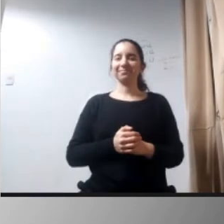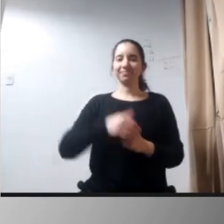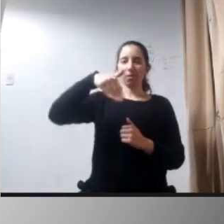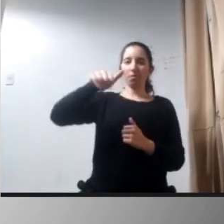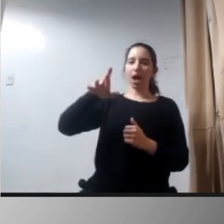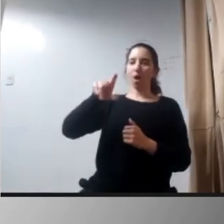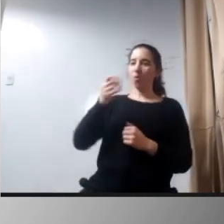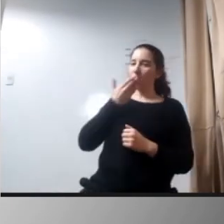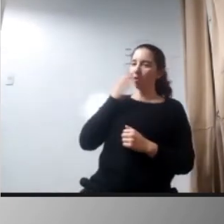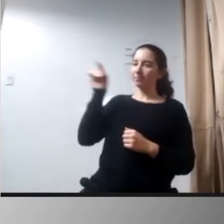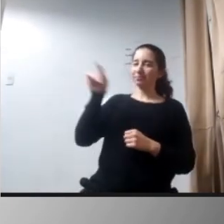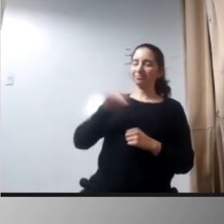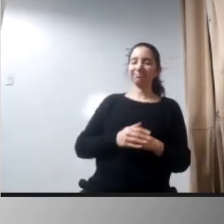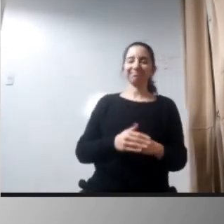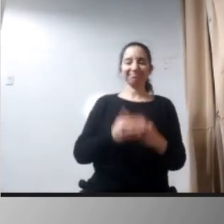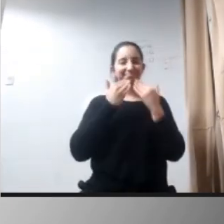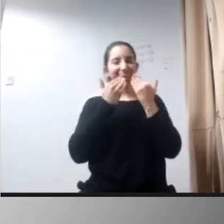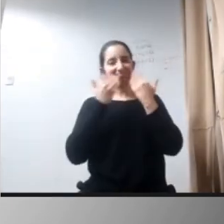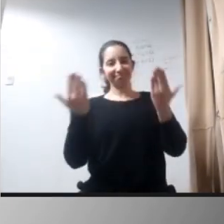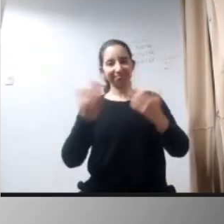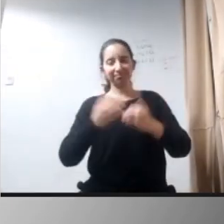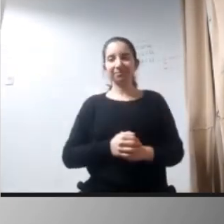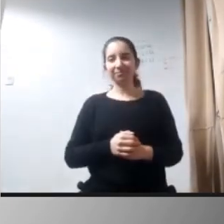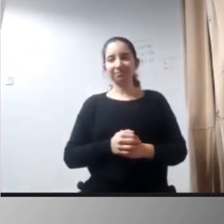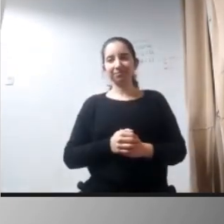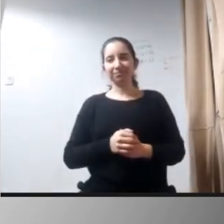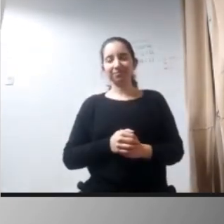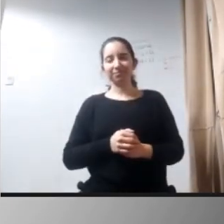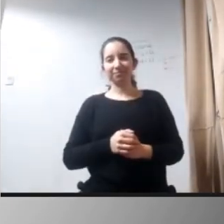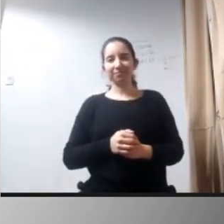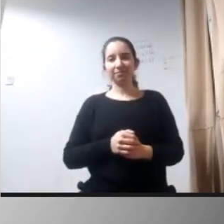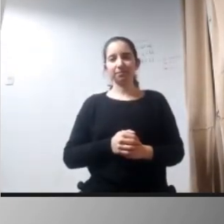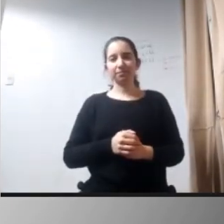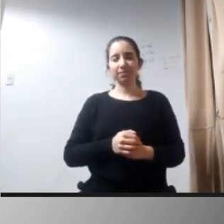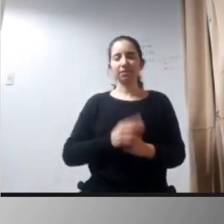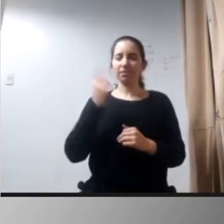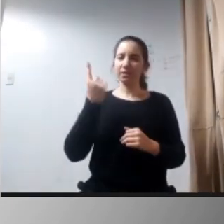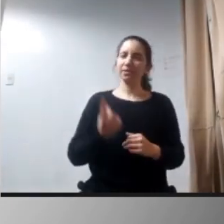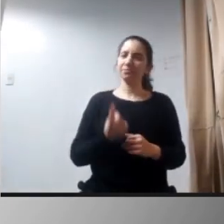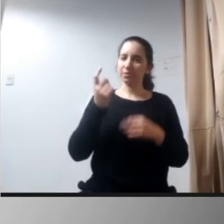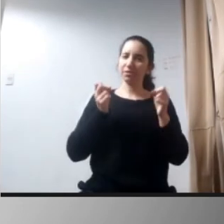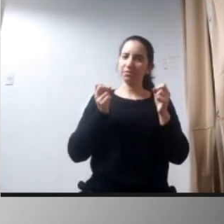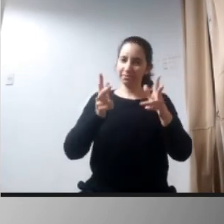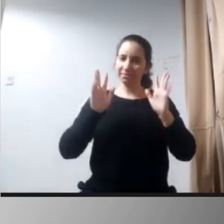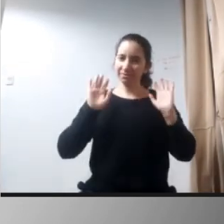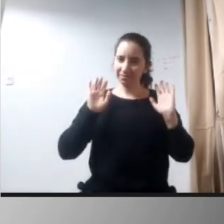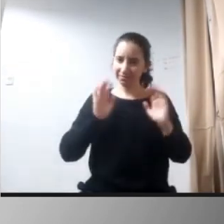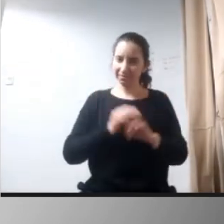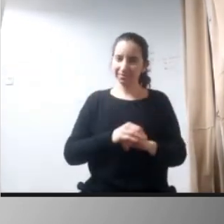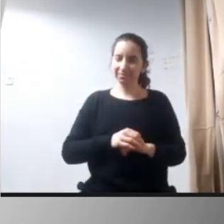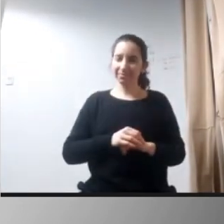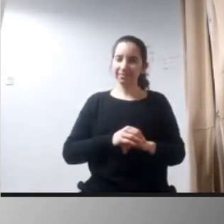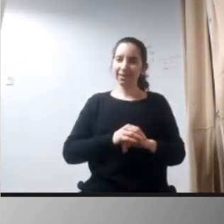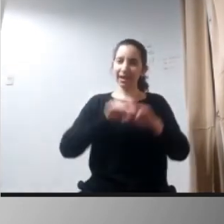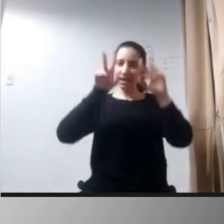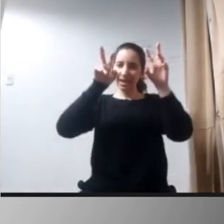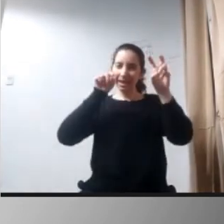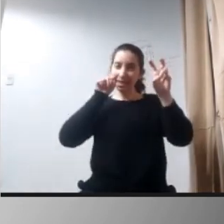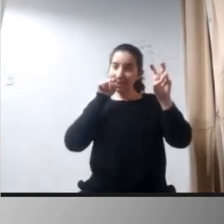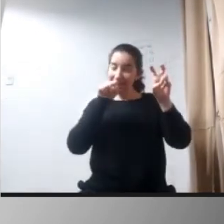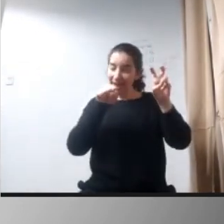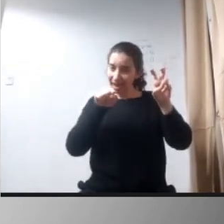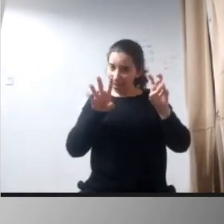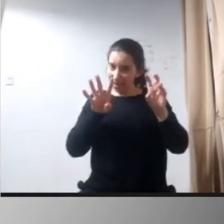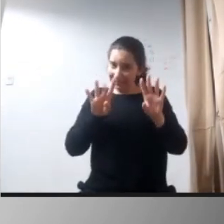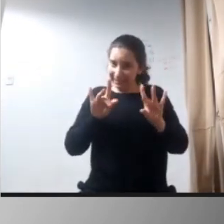Muchas gracias, muy, muy amable. Yo primero voy a decir que este es un tema muy